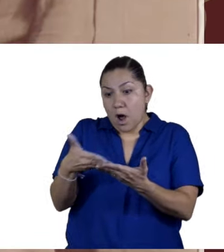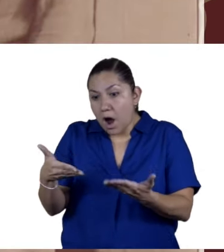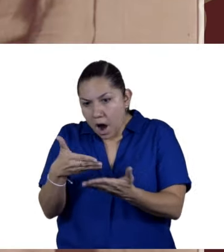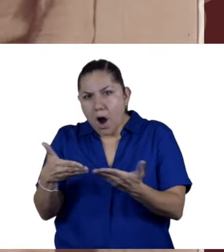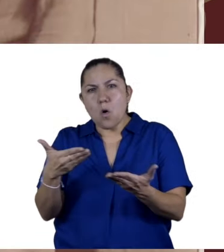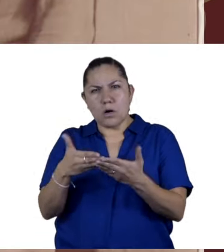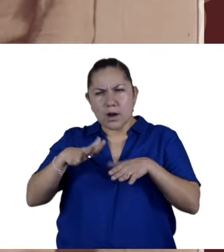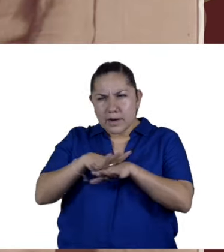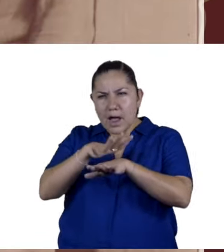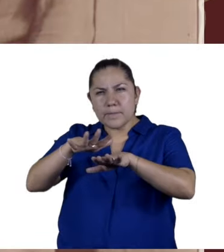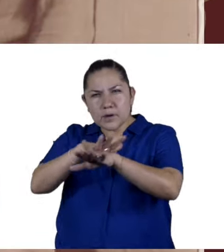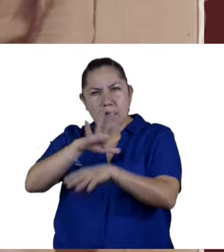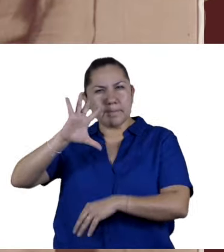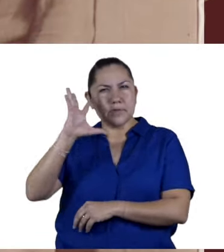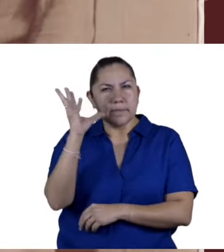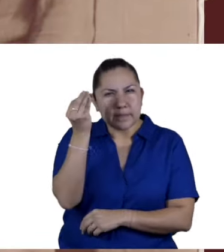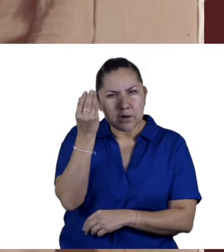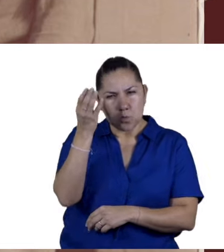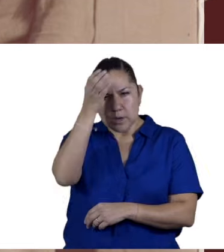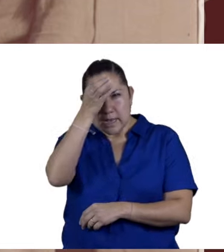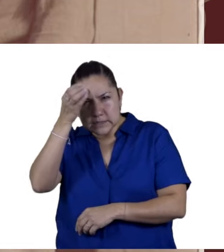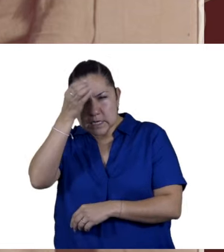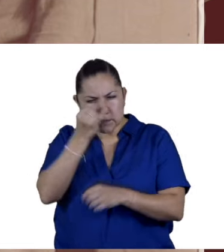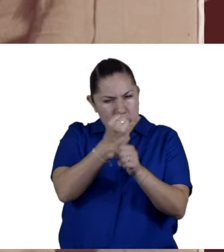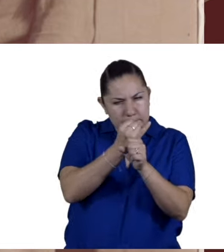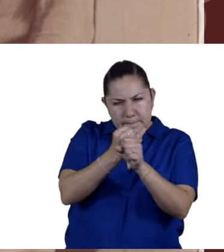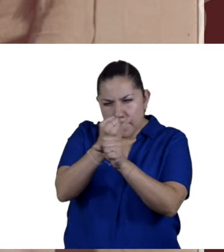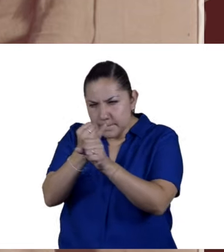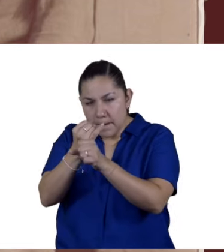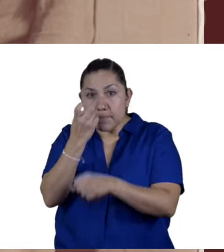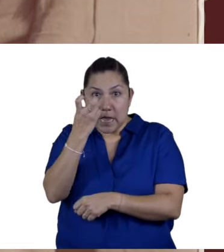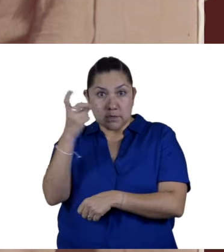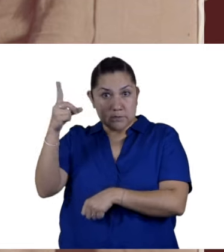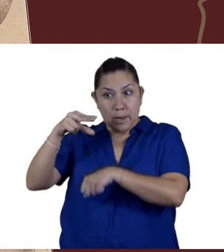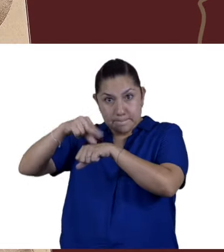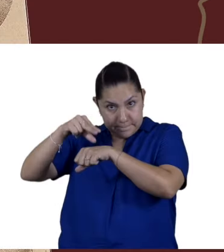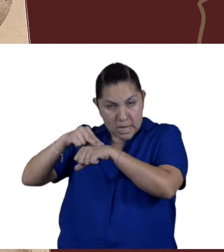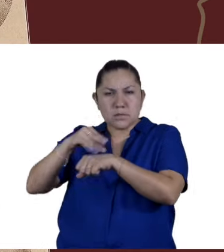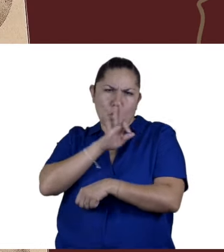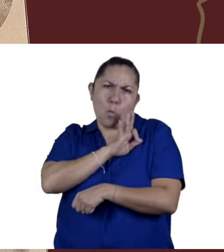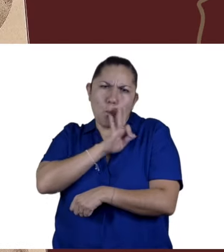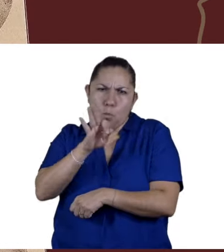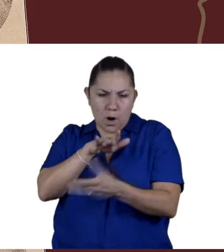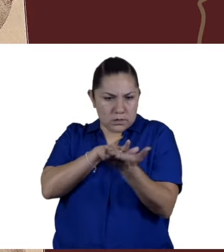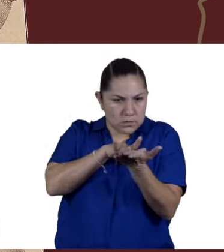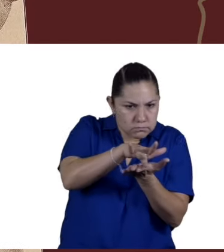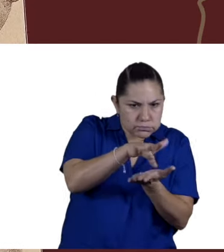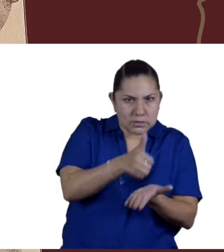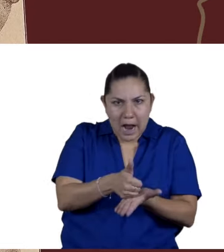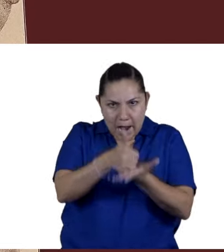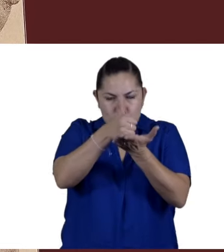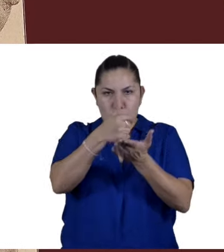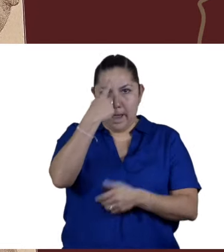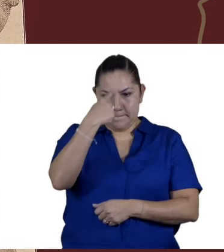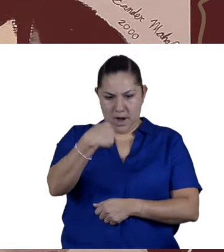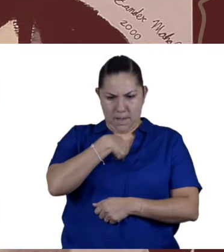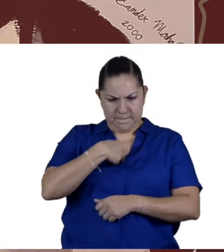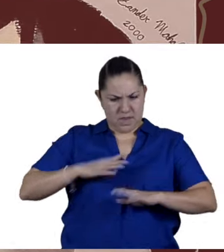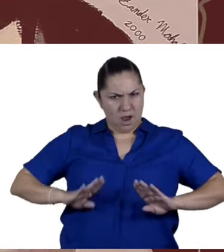científicos y tecnológicos han permitido que la intervención médica genere cambios que apoyen la transición